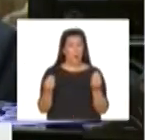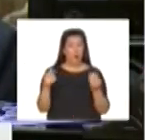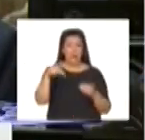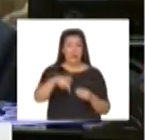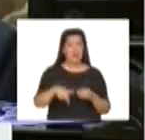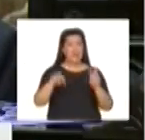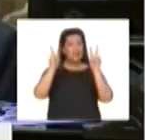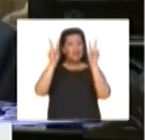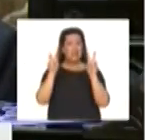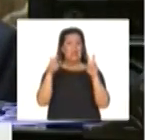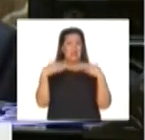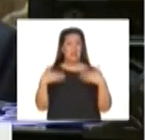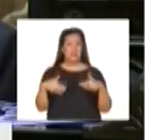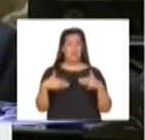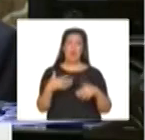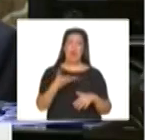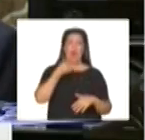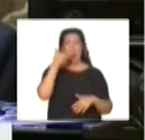lo enfrentás.